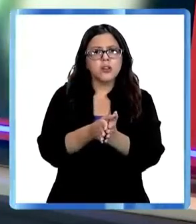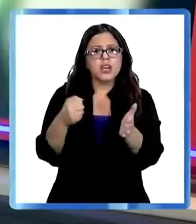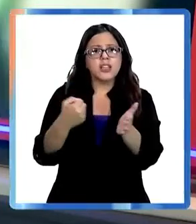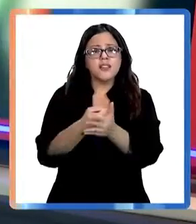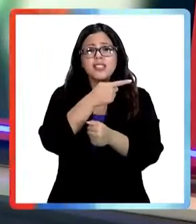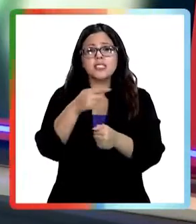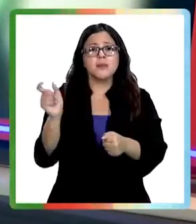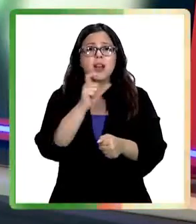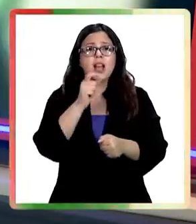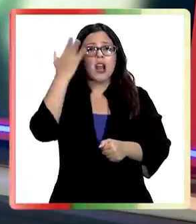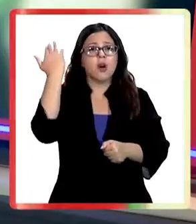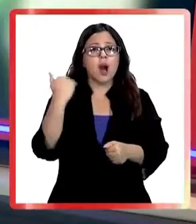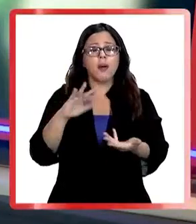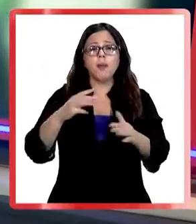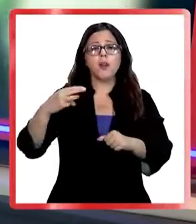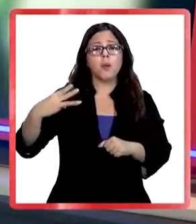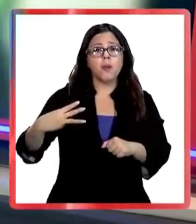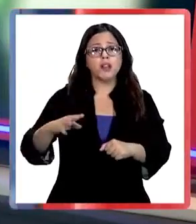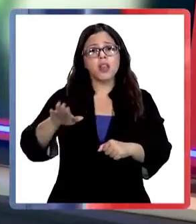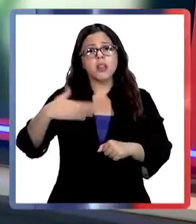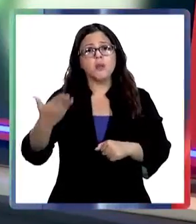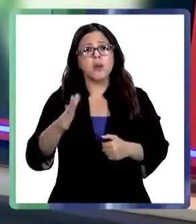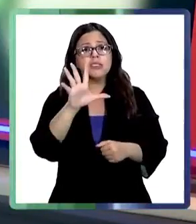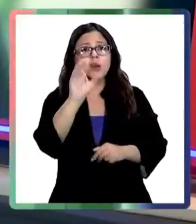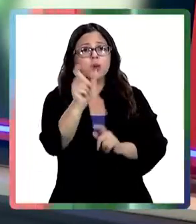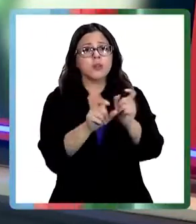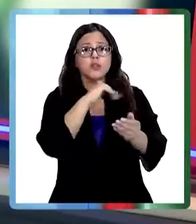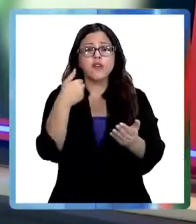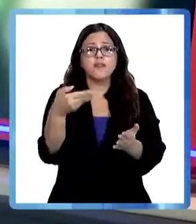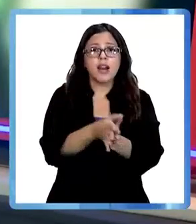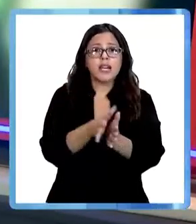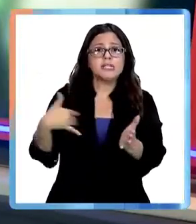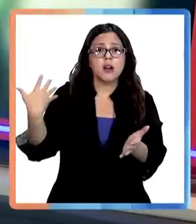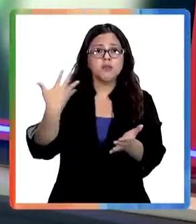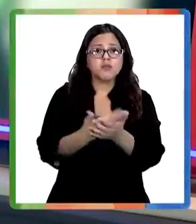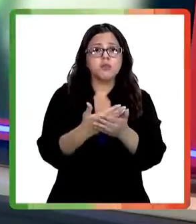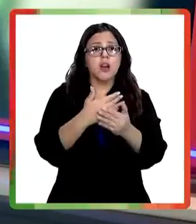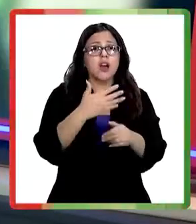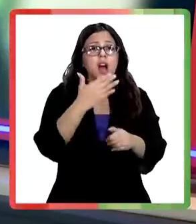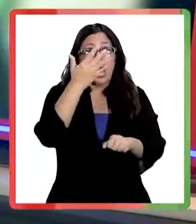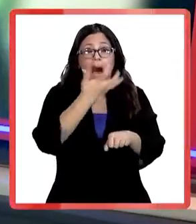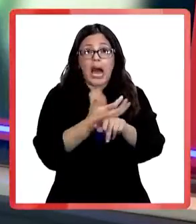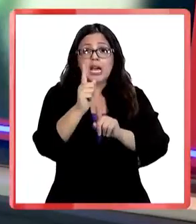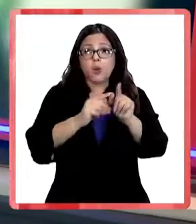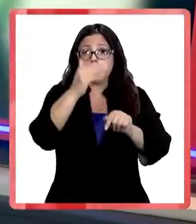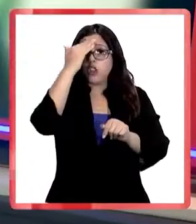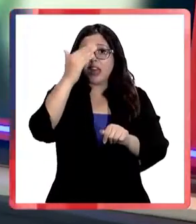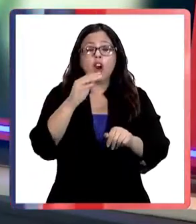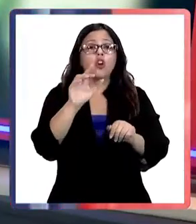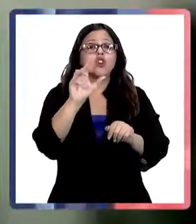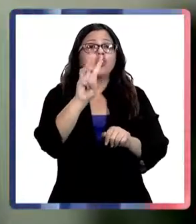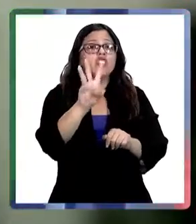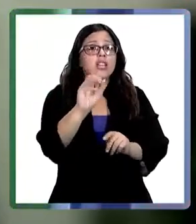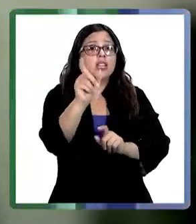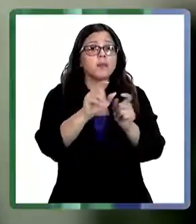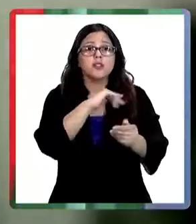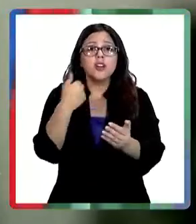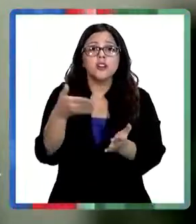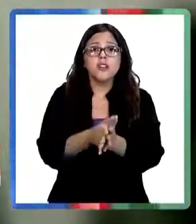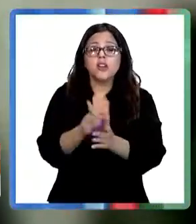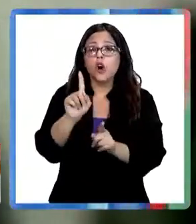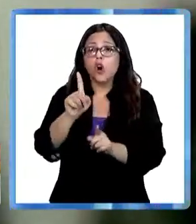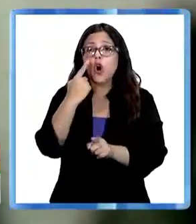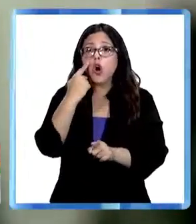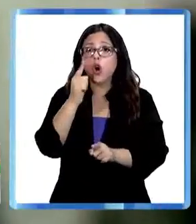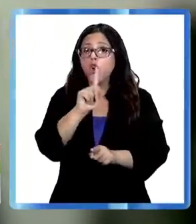semana largo, por ahí por el martes se reportaron 50 personas, hemos tenido días con 30 personas fallecidas. ¿Por qué? No debemos